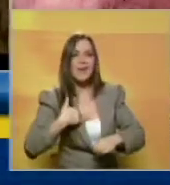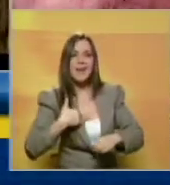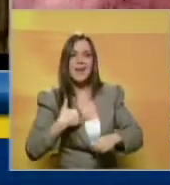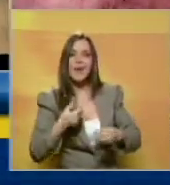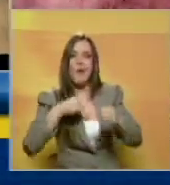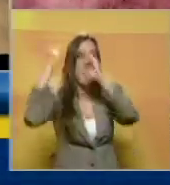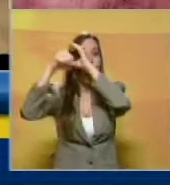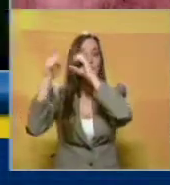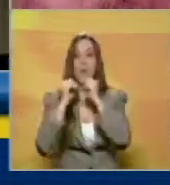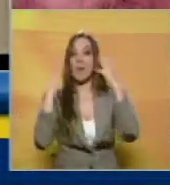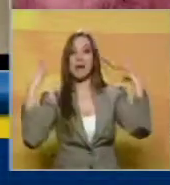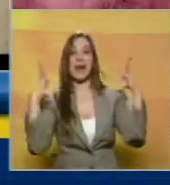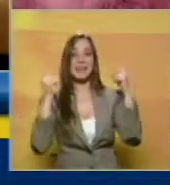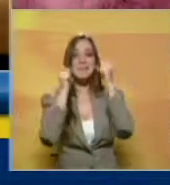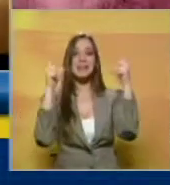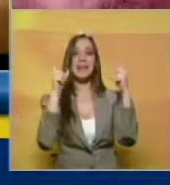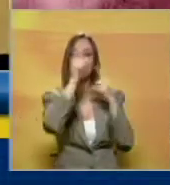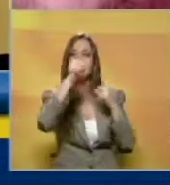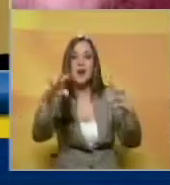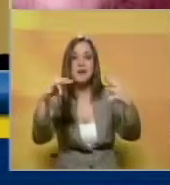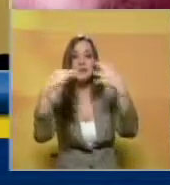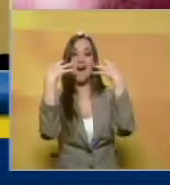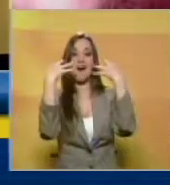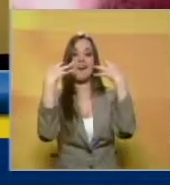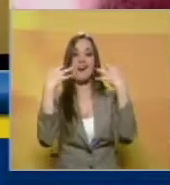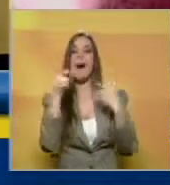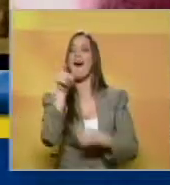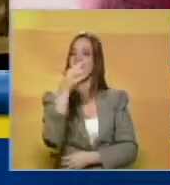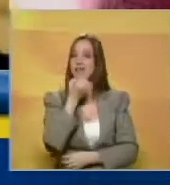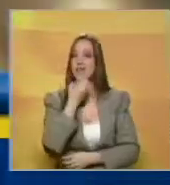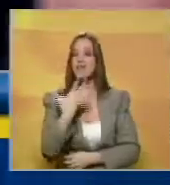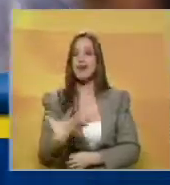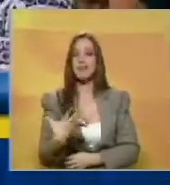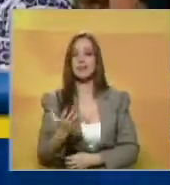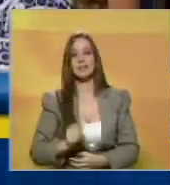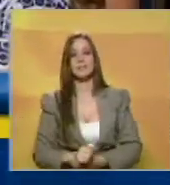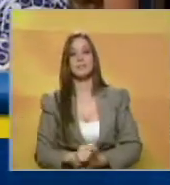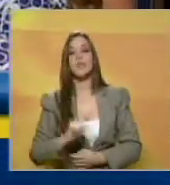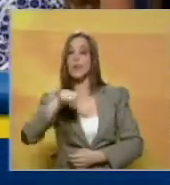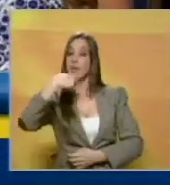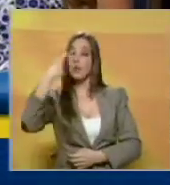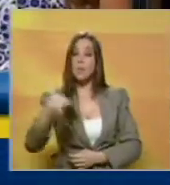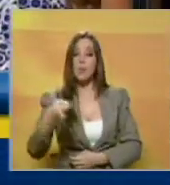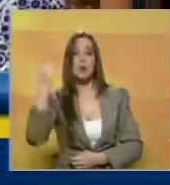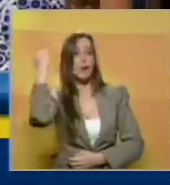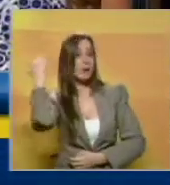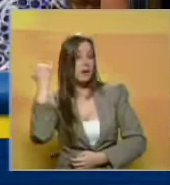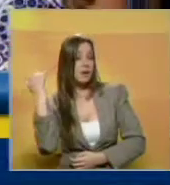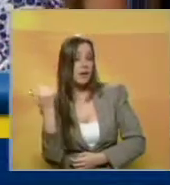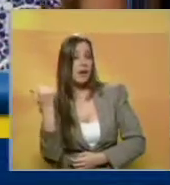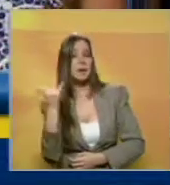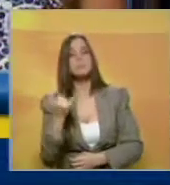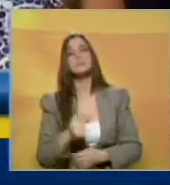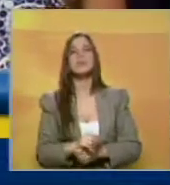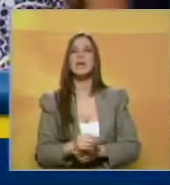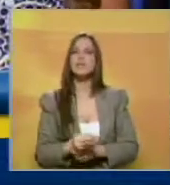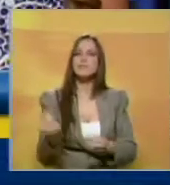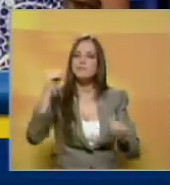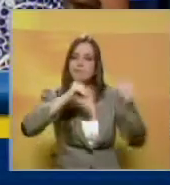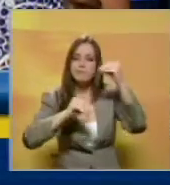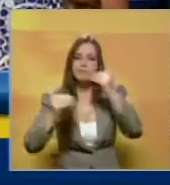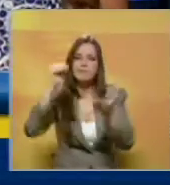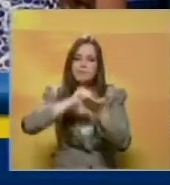un video grande, impactante, para que la gente se sintiera identificado cuanto antes. Y luego vino la idea de sumarle a todo esto